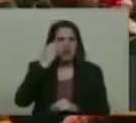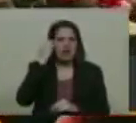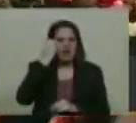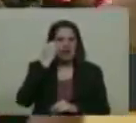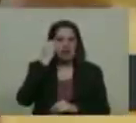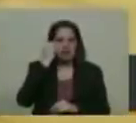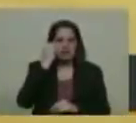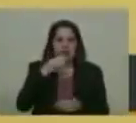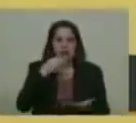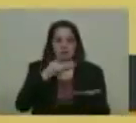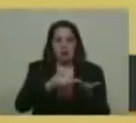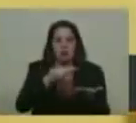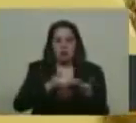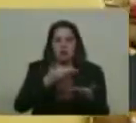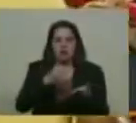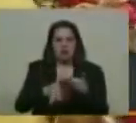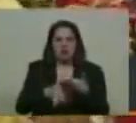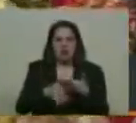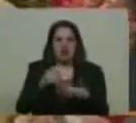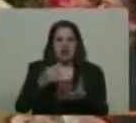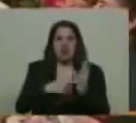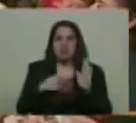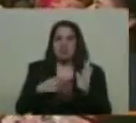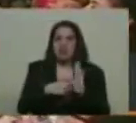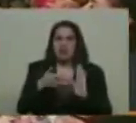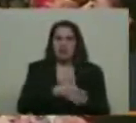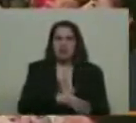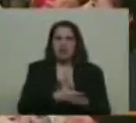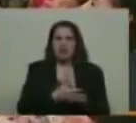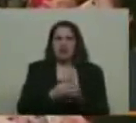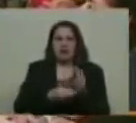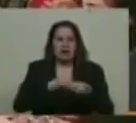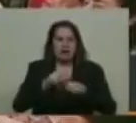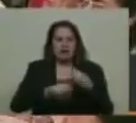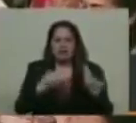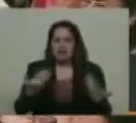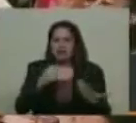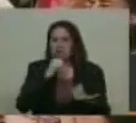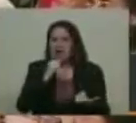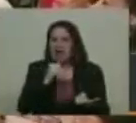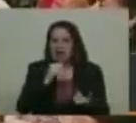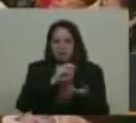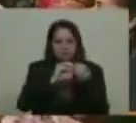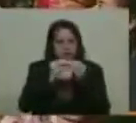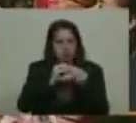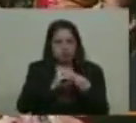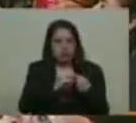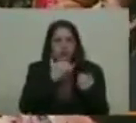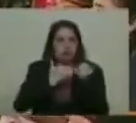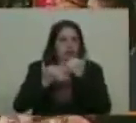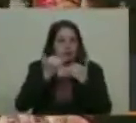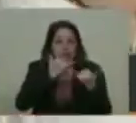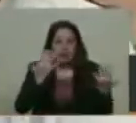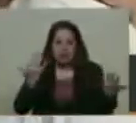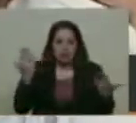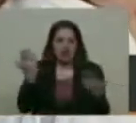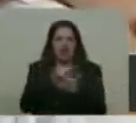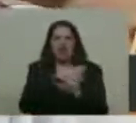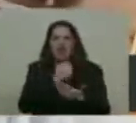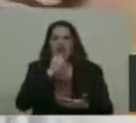qué falta por hacer, qué se está haciendo mal, qué hay que rectificar, a quién hay que cortarle la